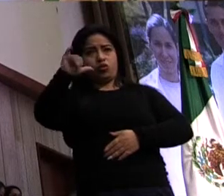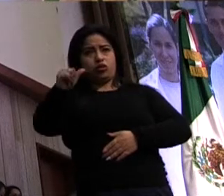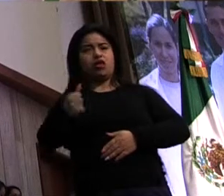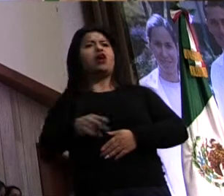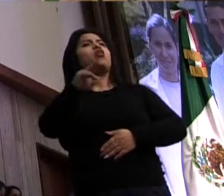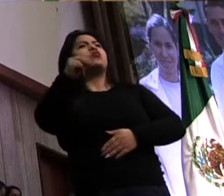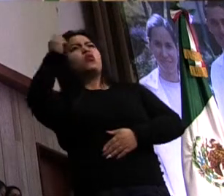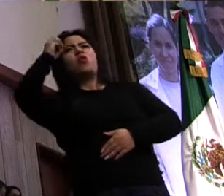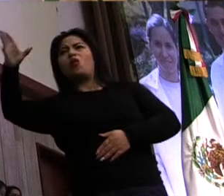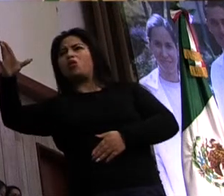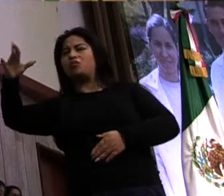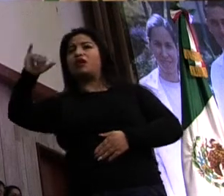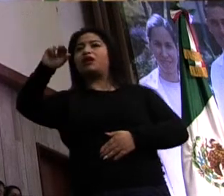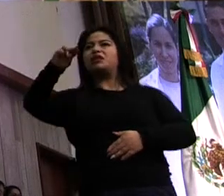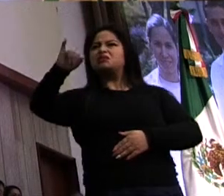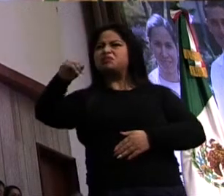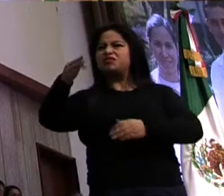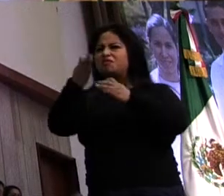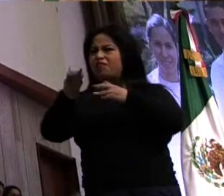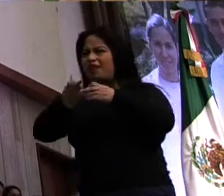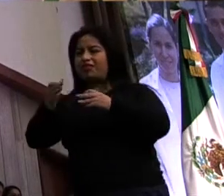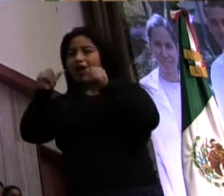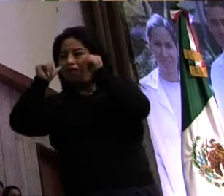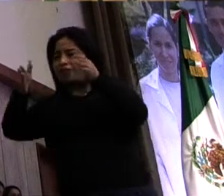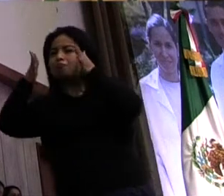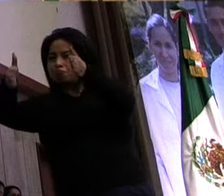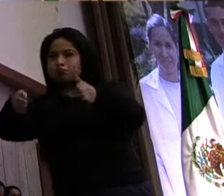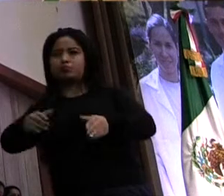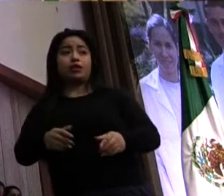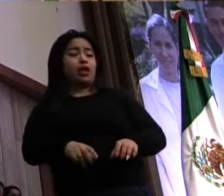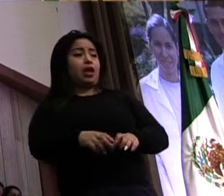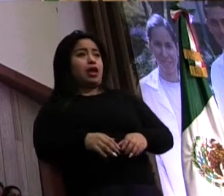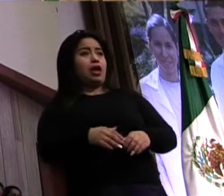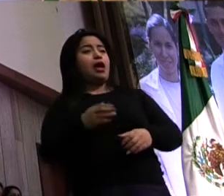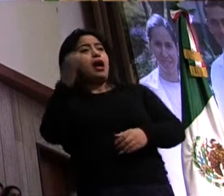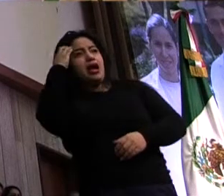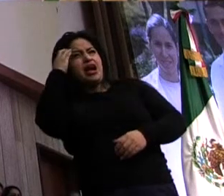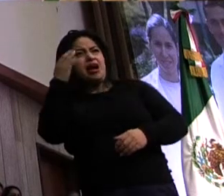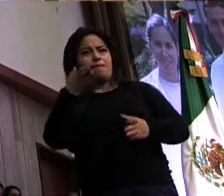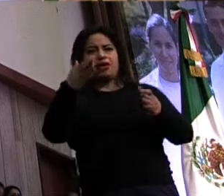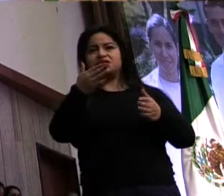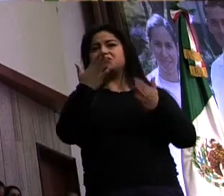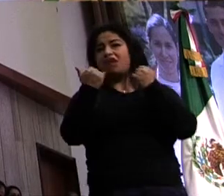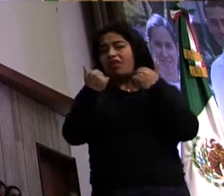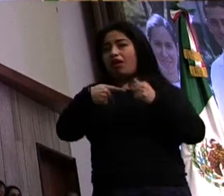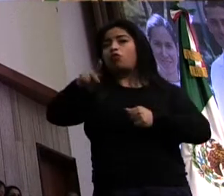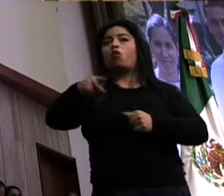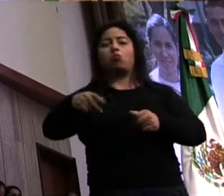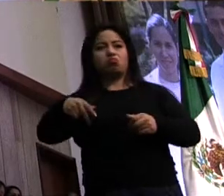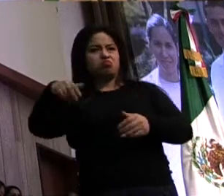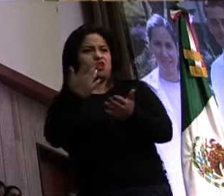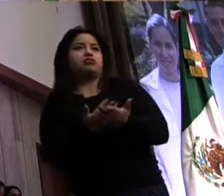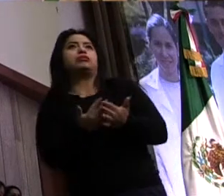dejar ningún hospital vacío. No puede haber camas vacías y pasillos llenos de pacientes